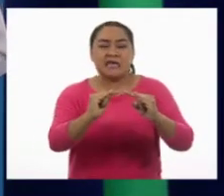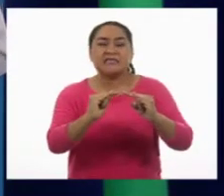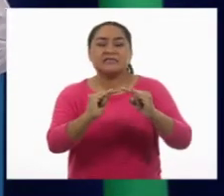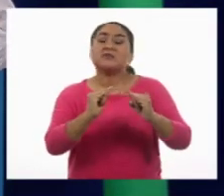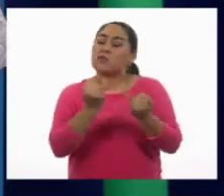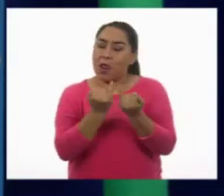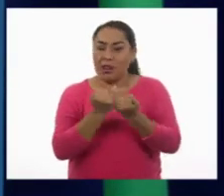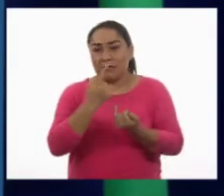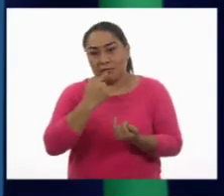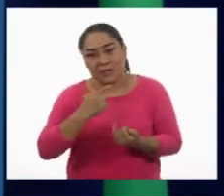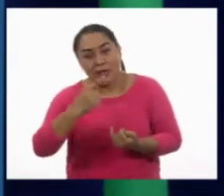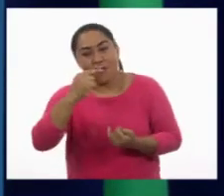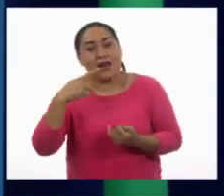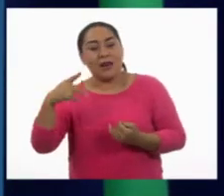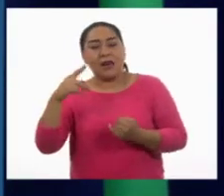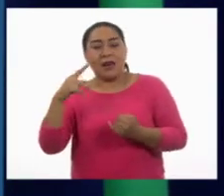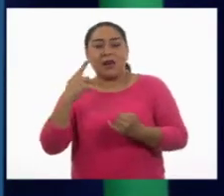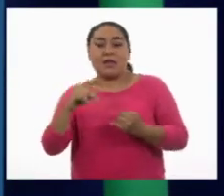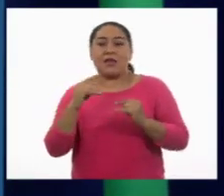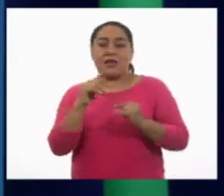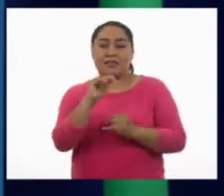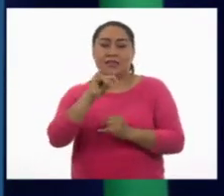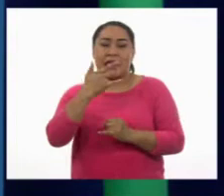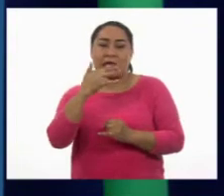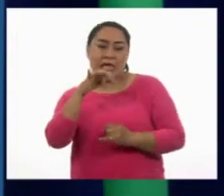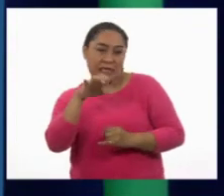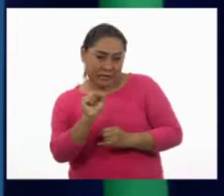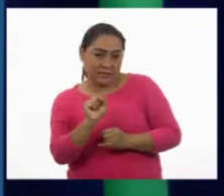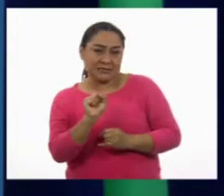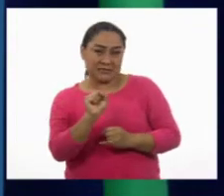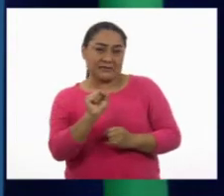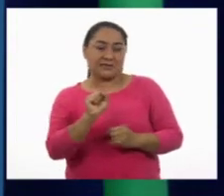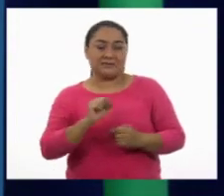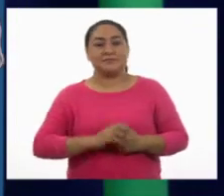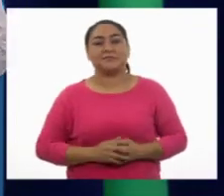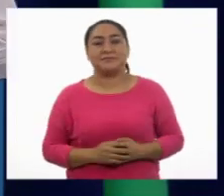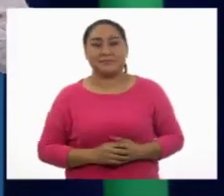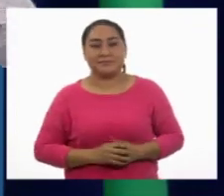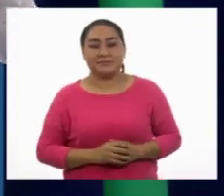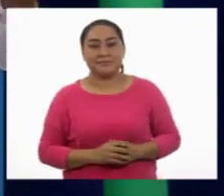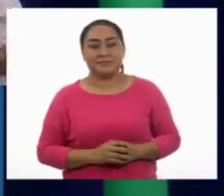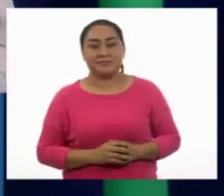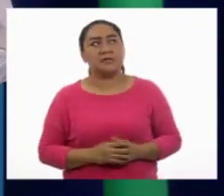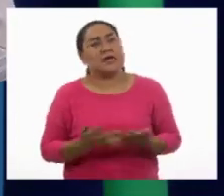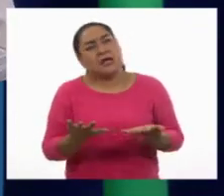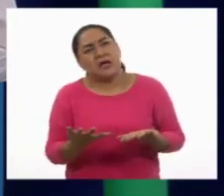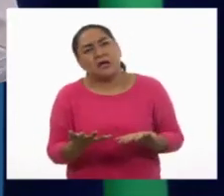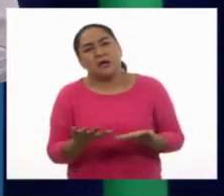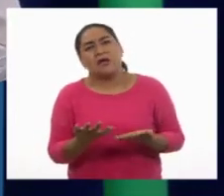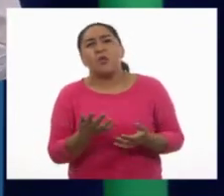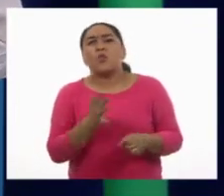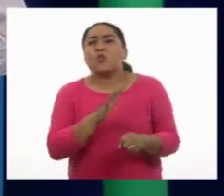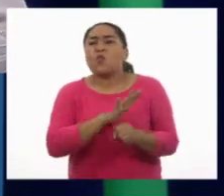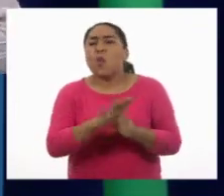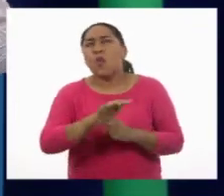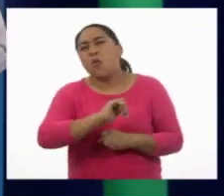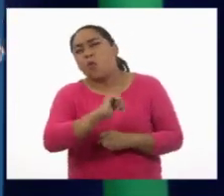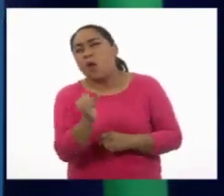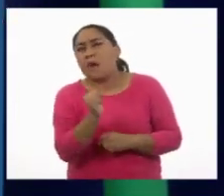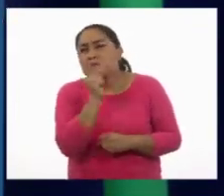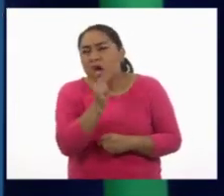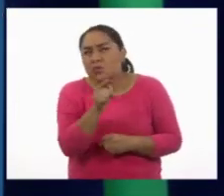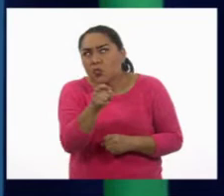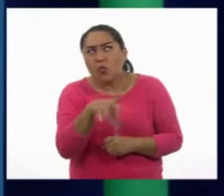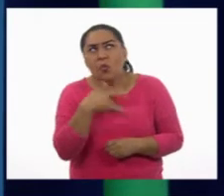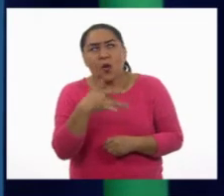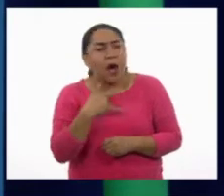náhuatl, tianquisli, lenquine, quisto, capamoche, una maca. ¿Qué otras palabras conoces